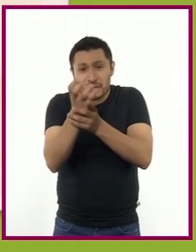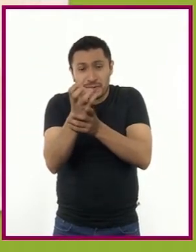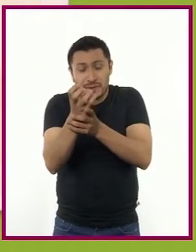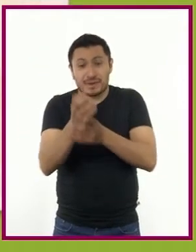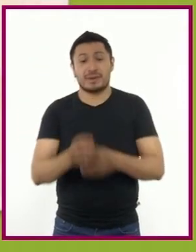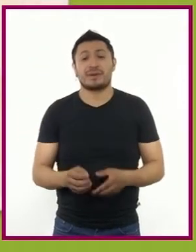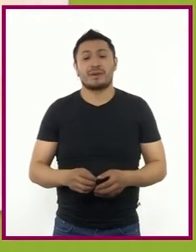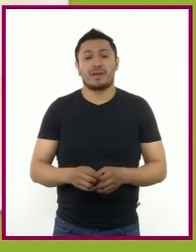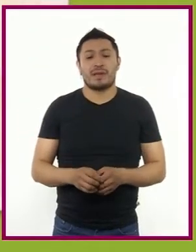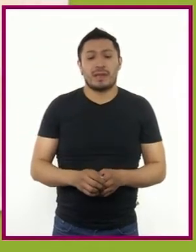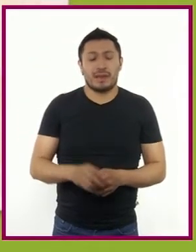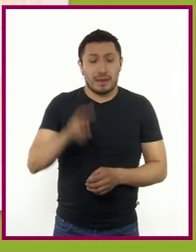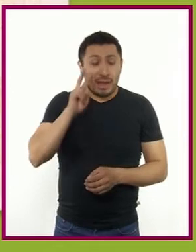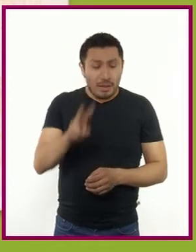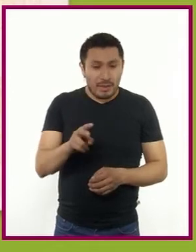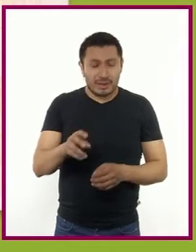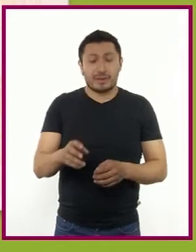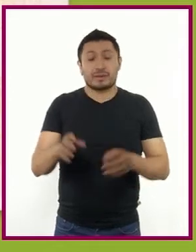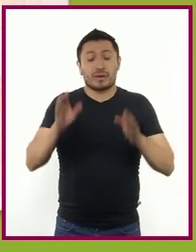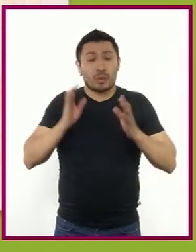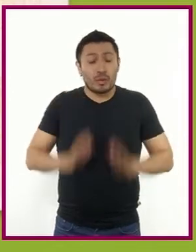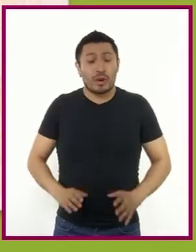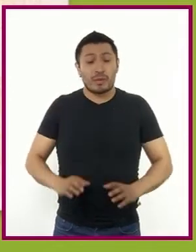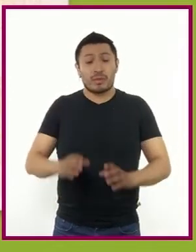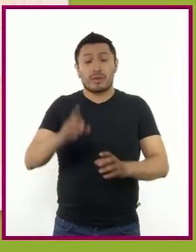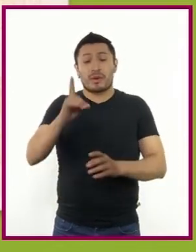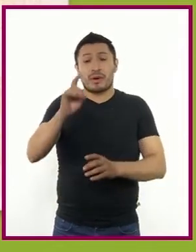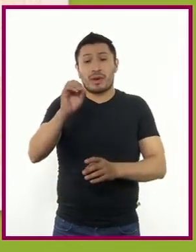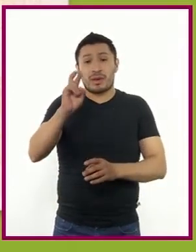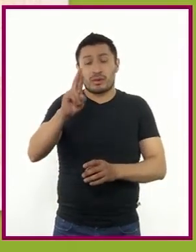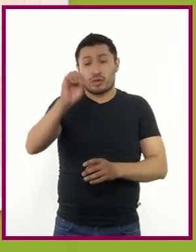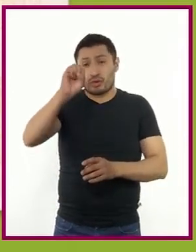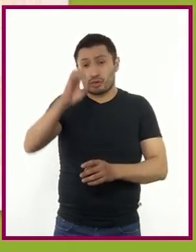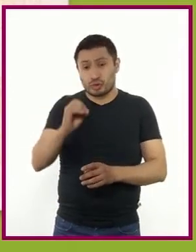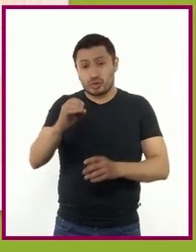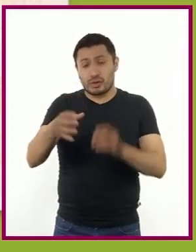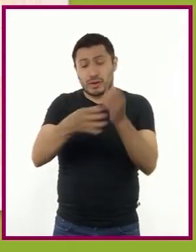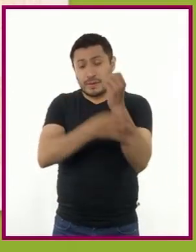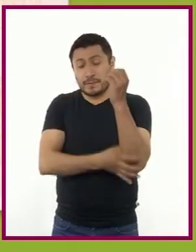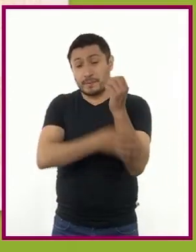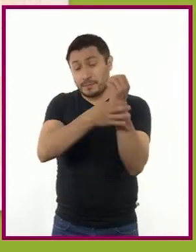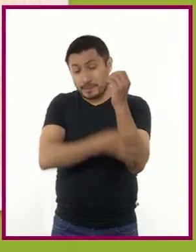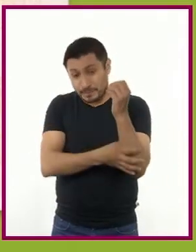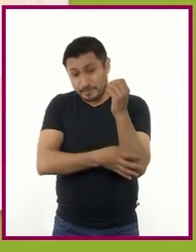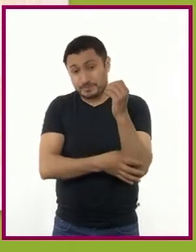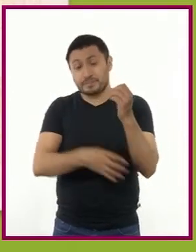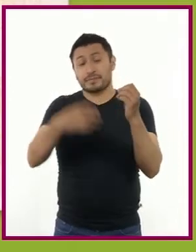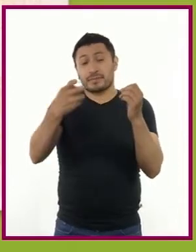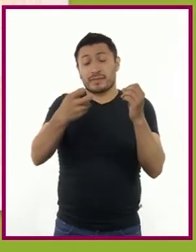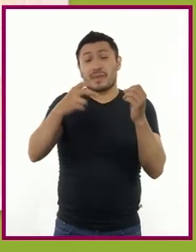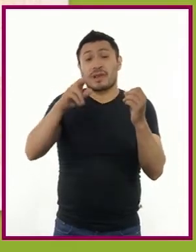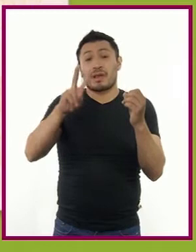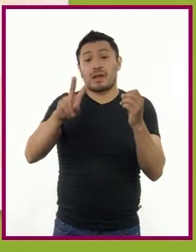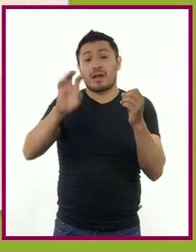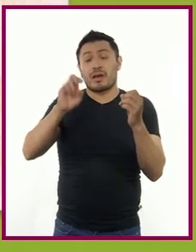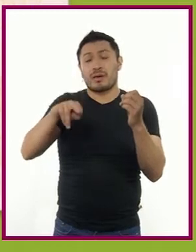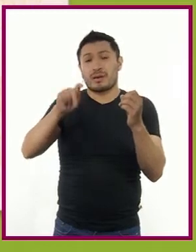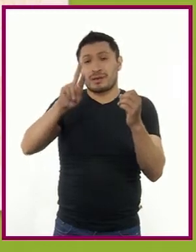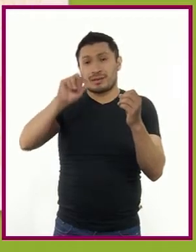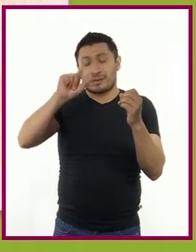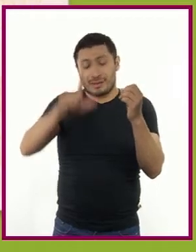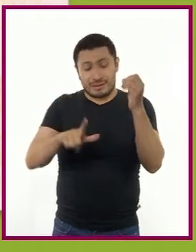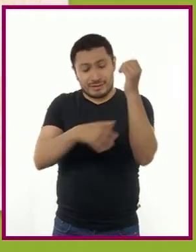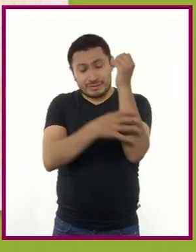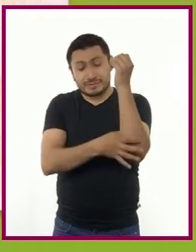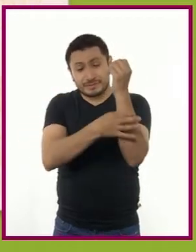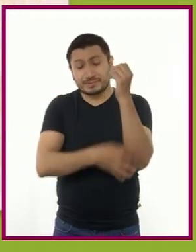conformación del pene. El dorso es la parte superior del pene y la parte ventral está abajo. Si